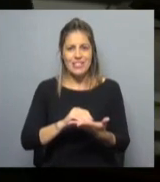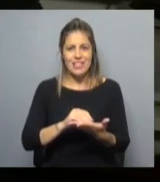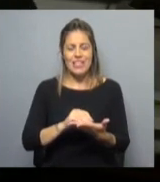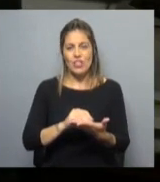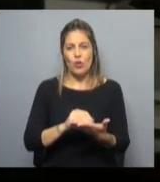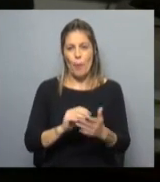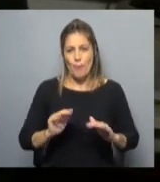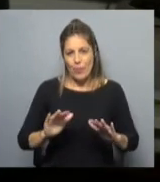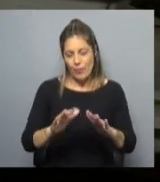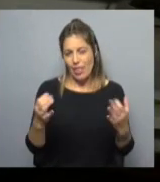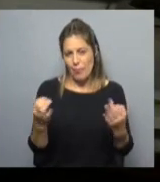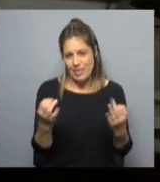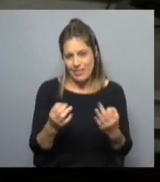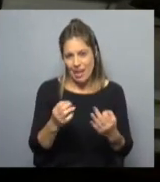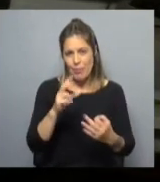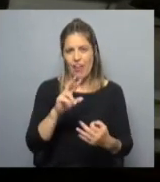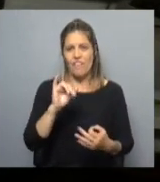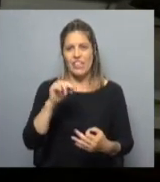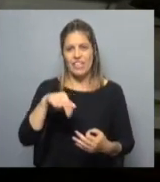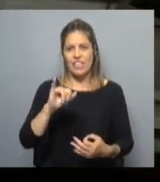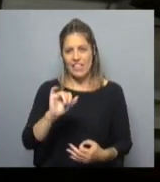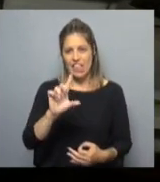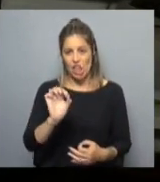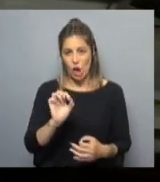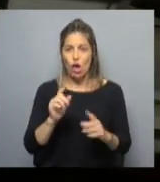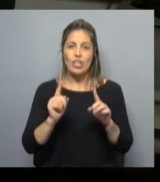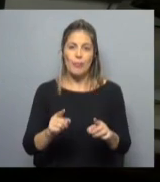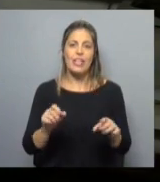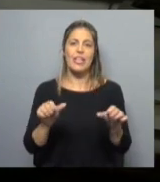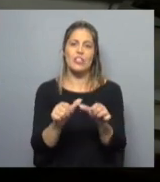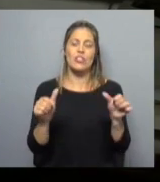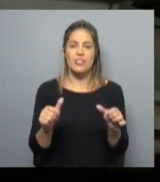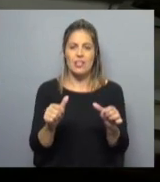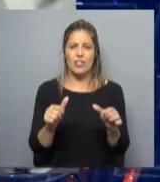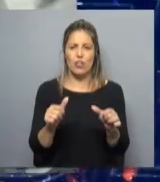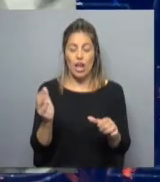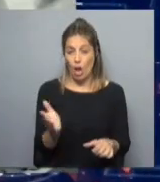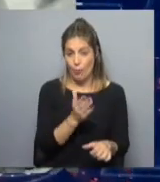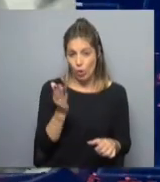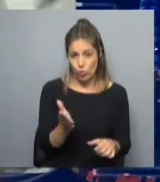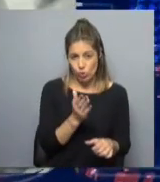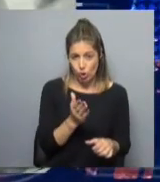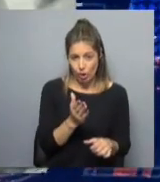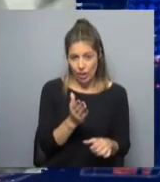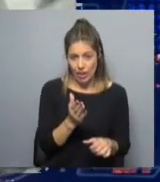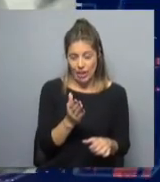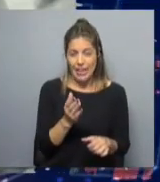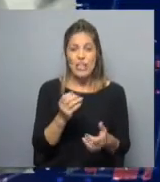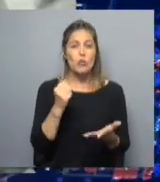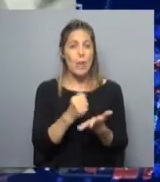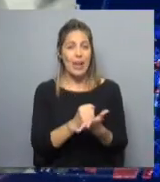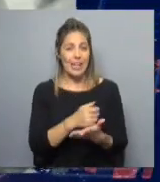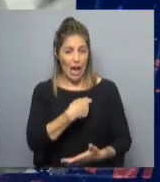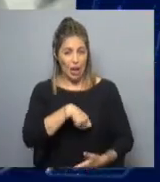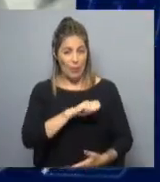masterización especial para el vinilo. Y bueno, justamente ellos, Little Butterfly con Bumpy Soul, que es el sello español, que trabajan con una